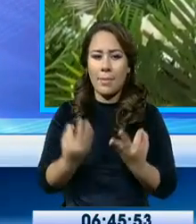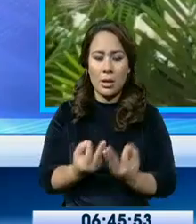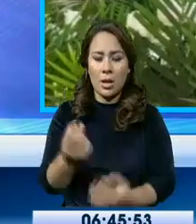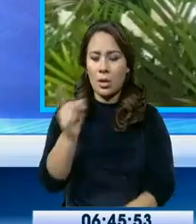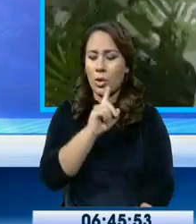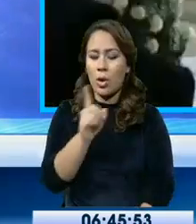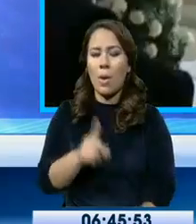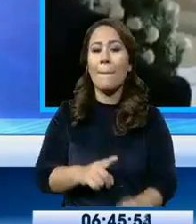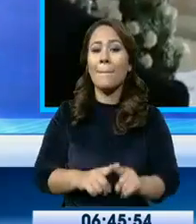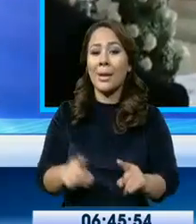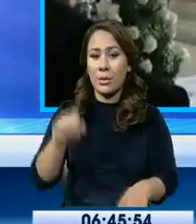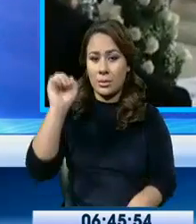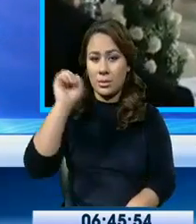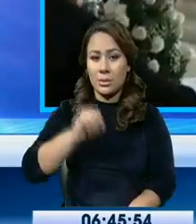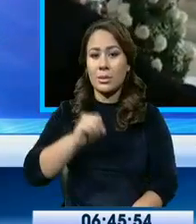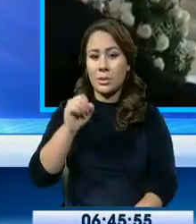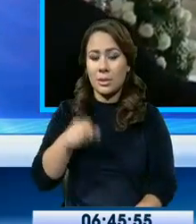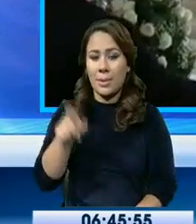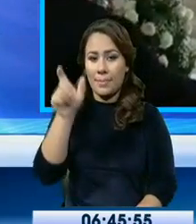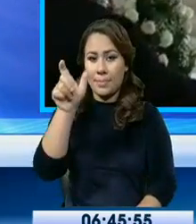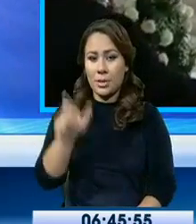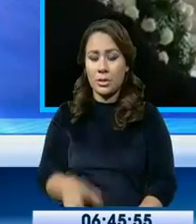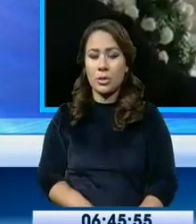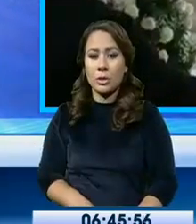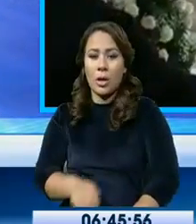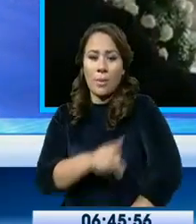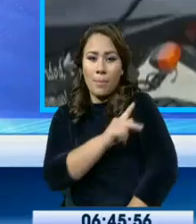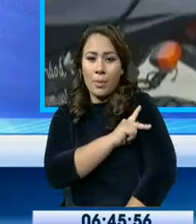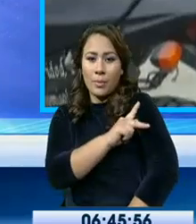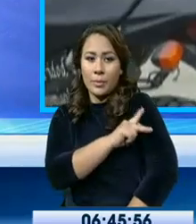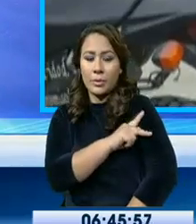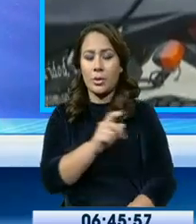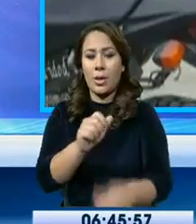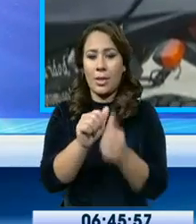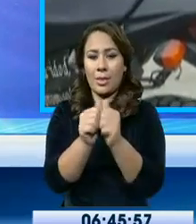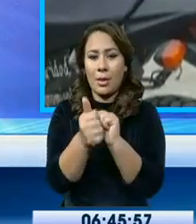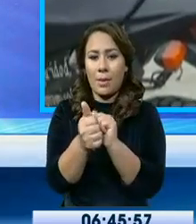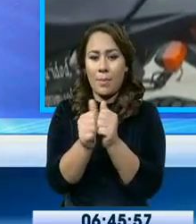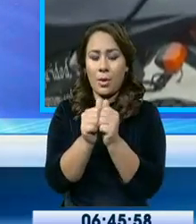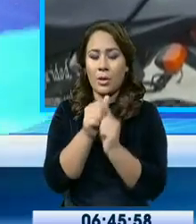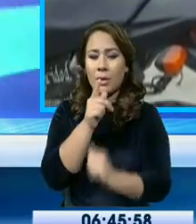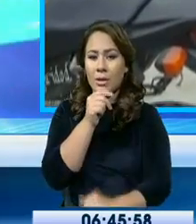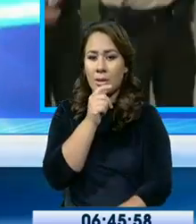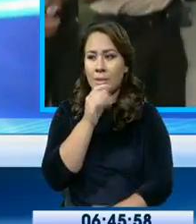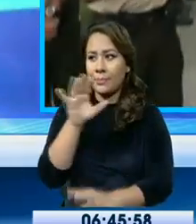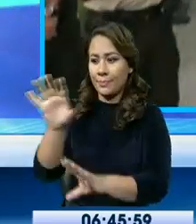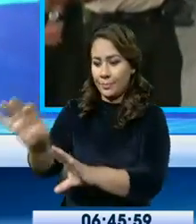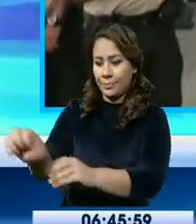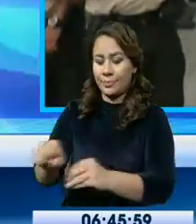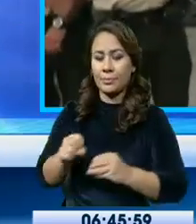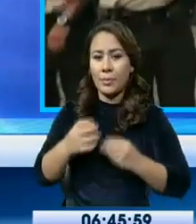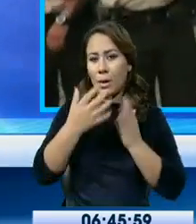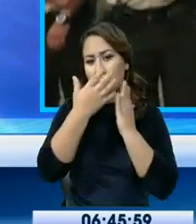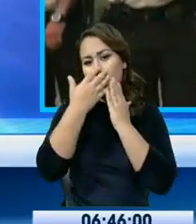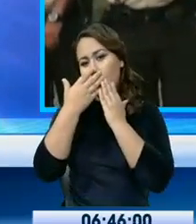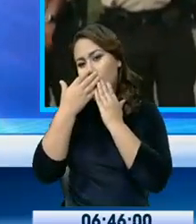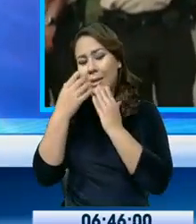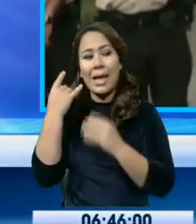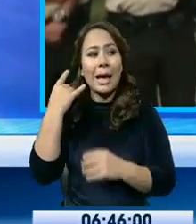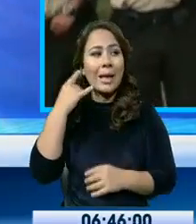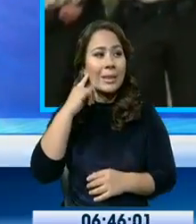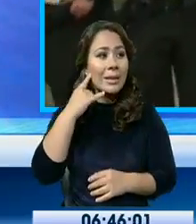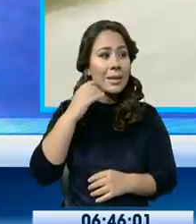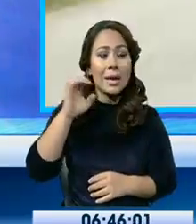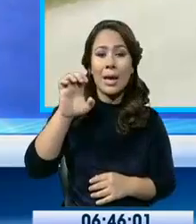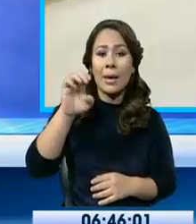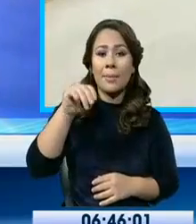tenía contacto con la familia. Esta persona que presuntamente habría matado a Emilia sería profesor de